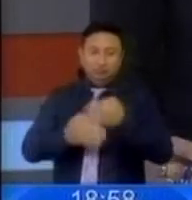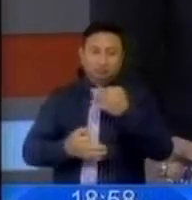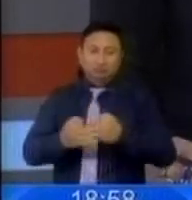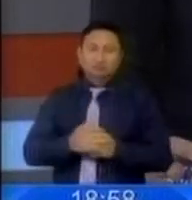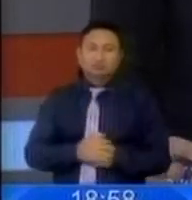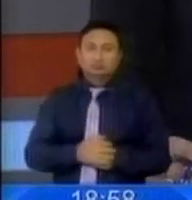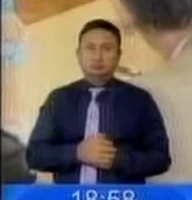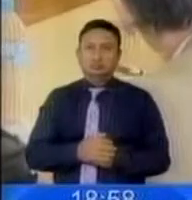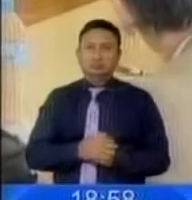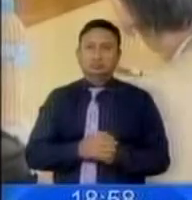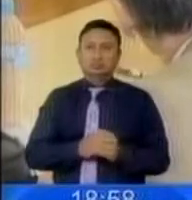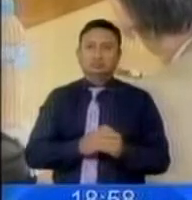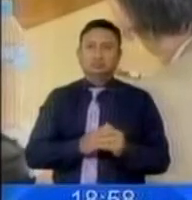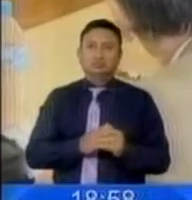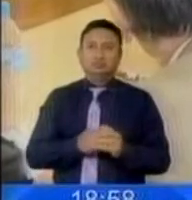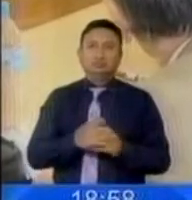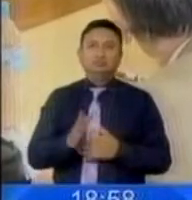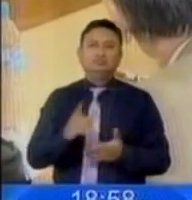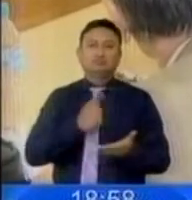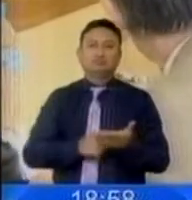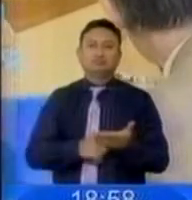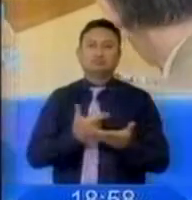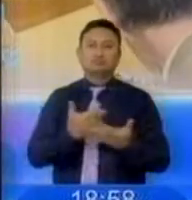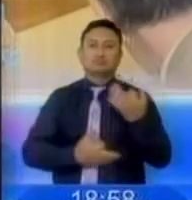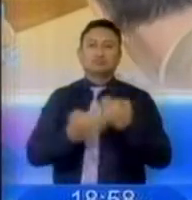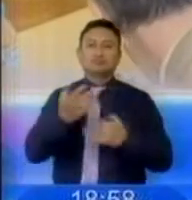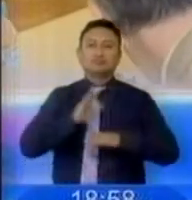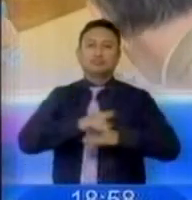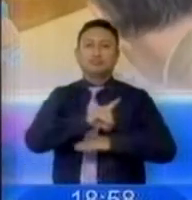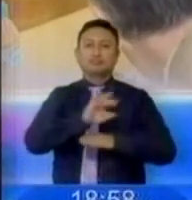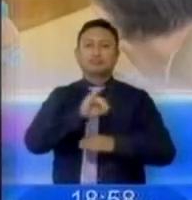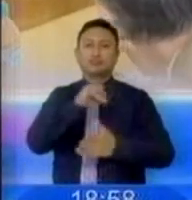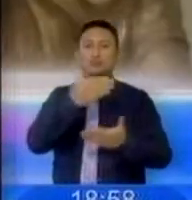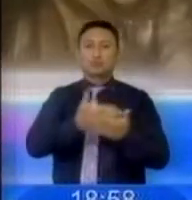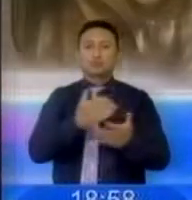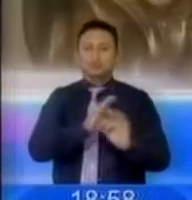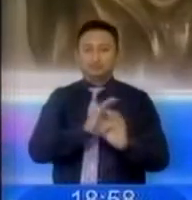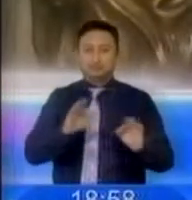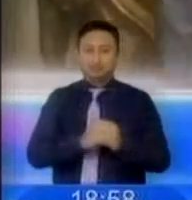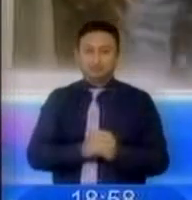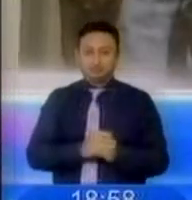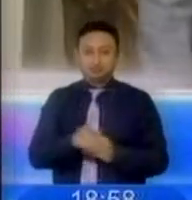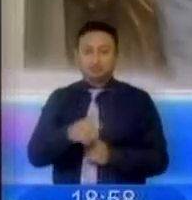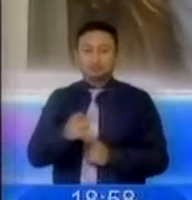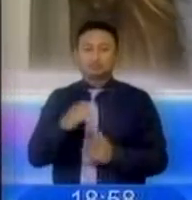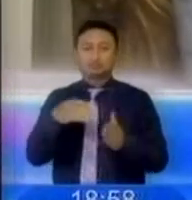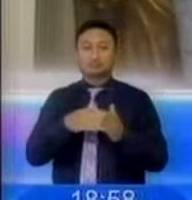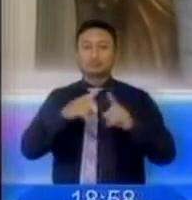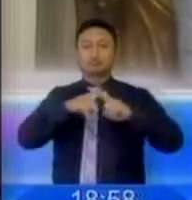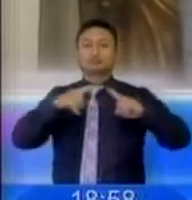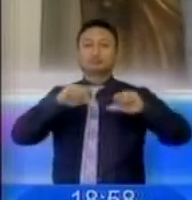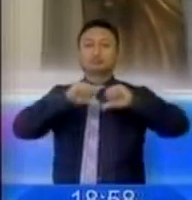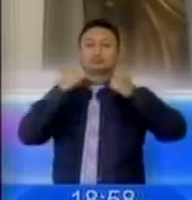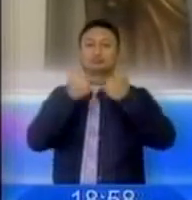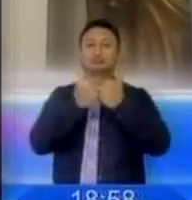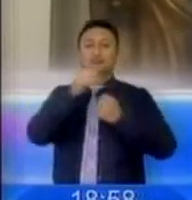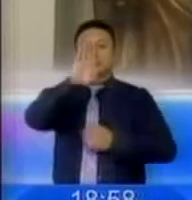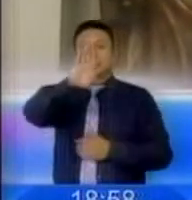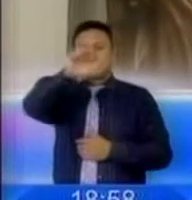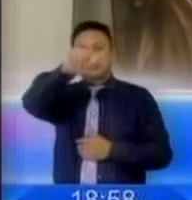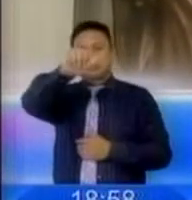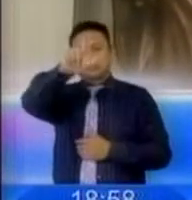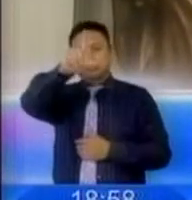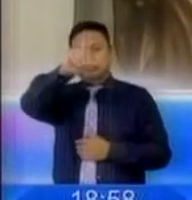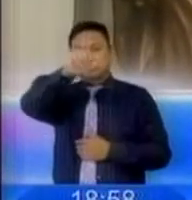juicio. La audiencia preparatoria a juicio por asociación ilícita y plagio que se habría cometido en contra del ex asambleísta Fernando Balda